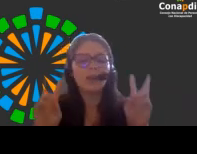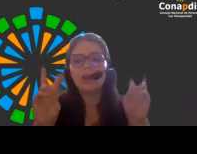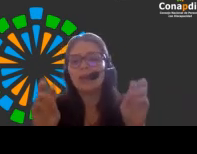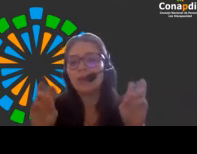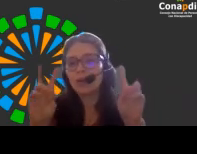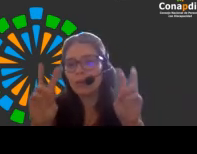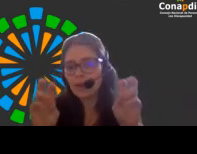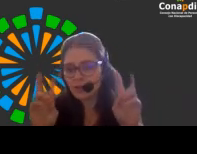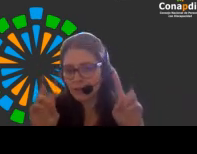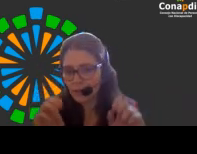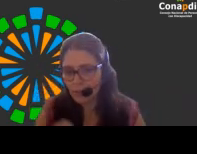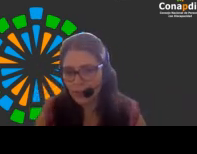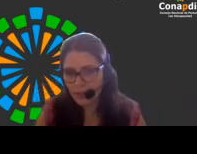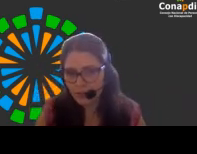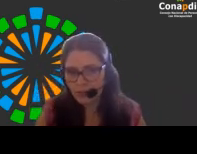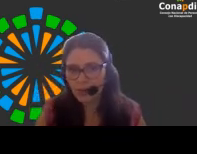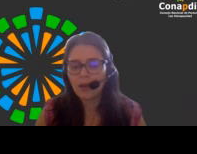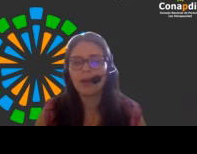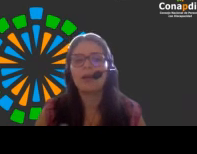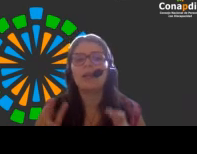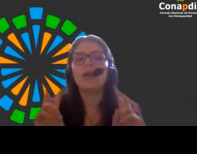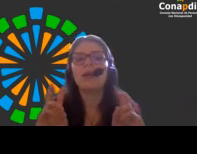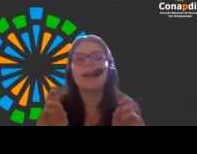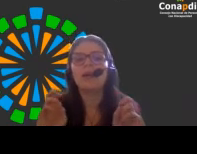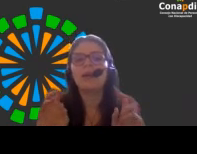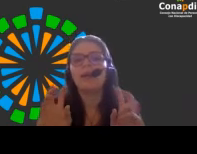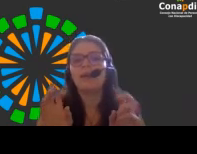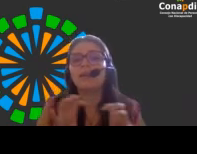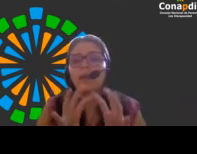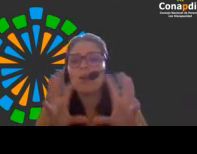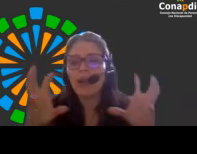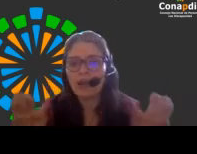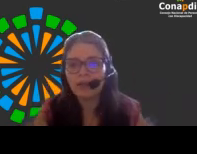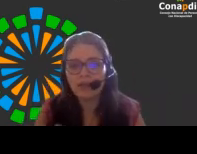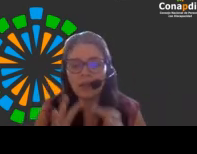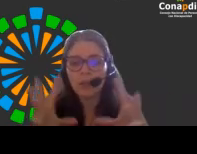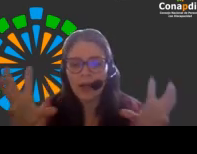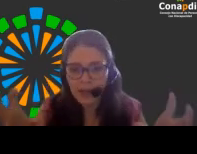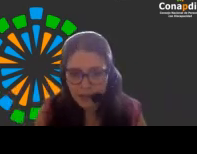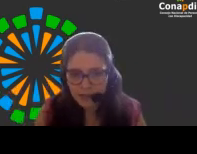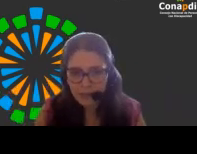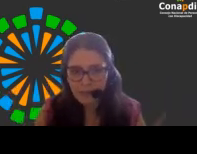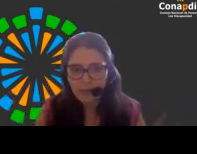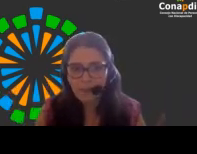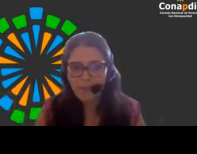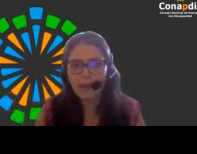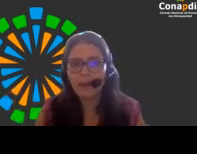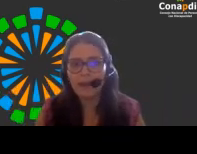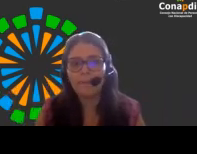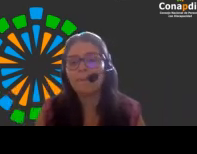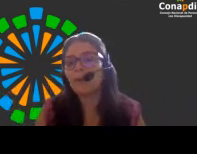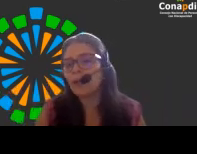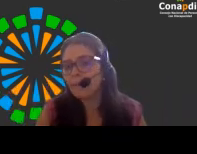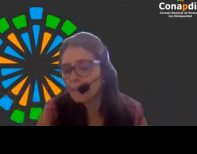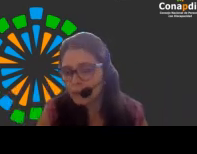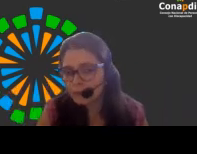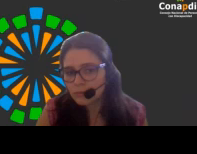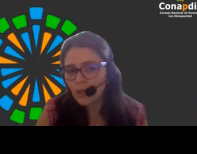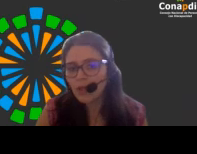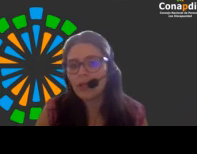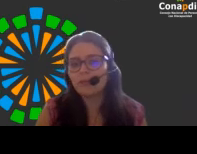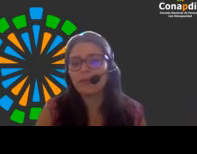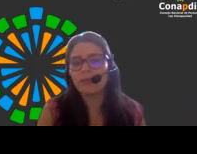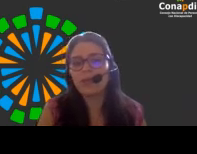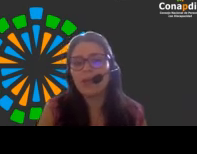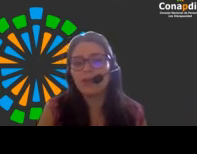personas normales entre comillas la heterogéneas iguales por ejemplo